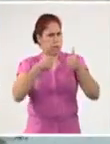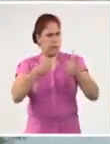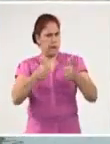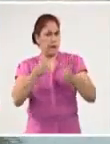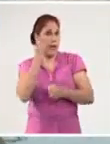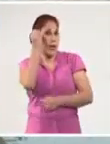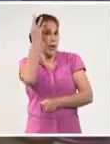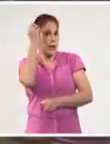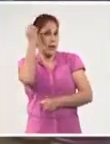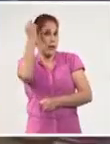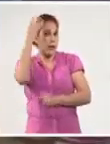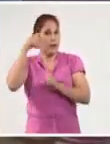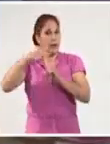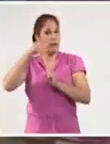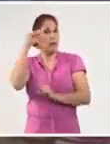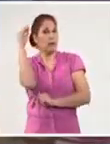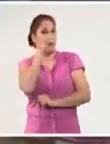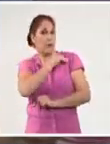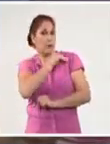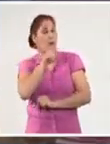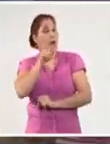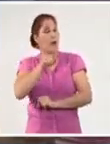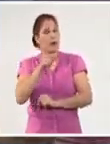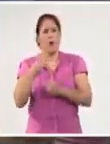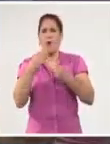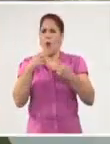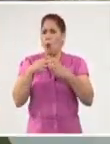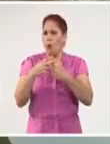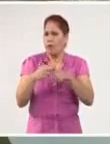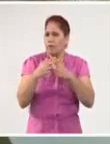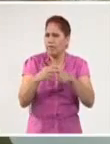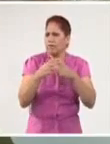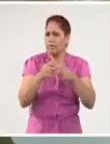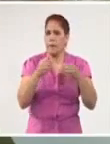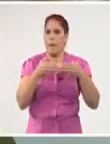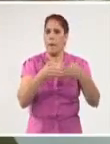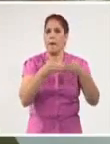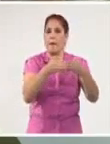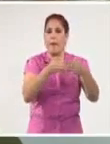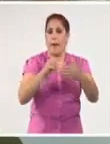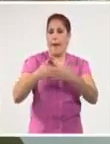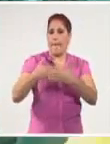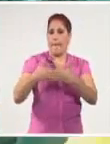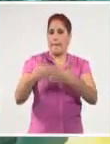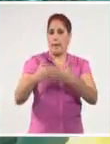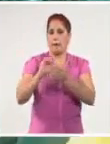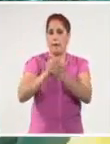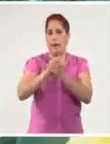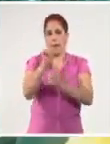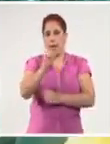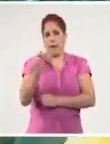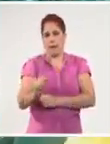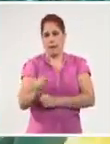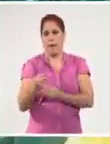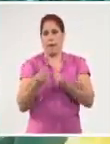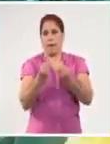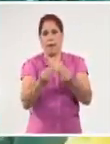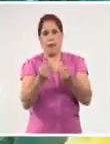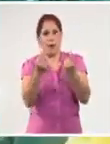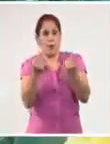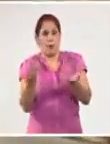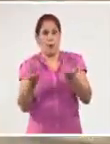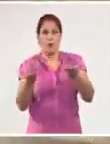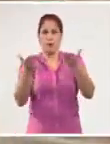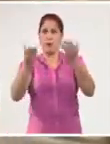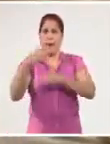La innovación tecnológica garantiza en parte el funcionamiento de las embarcaciones de la empresa pesquera industrial de Mayagüeque para aportar a la economía del